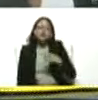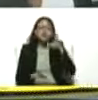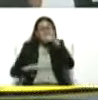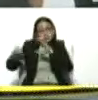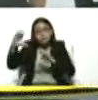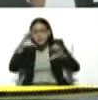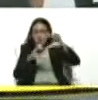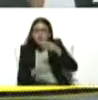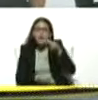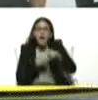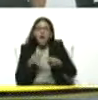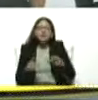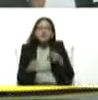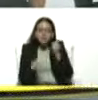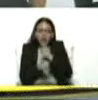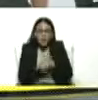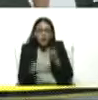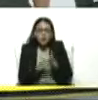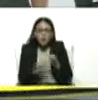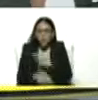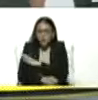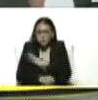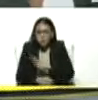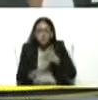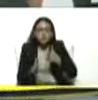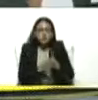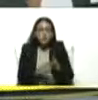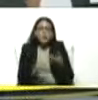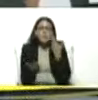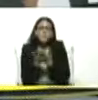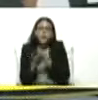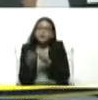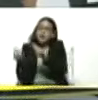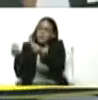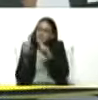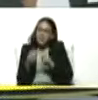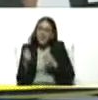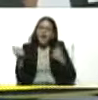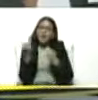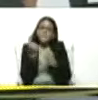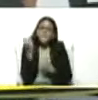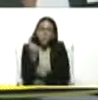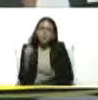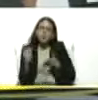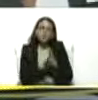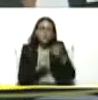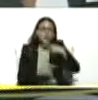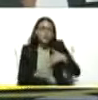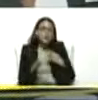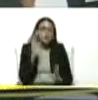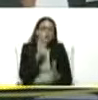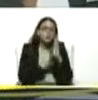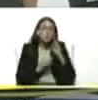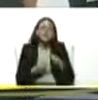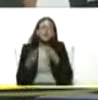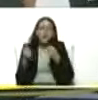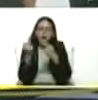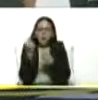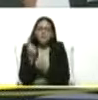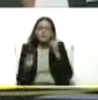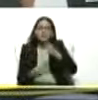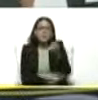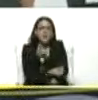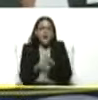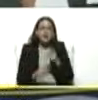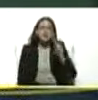para fortalecer las políticas económicas que usted está emprendiendo y que nos permitan diversificar la economía nacional. Es un ejercicio de ciencia, es un ejercicio de